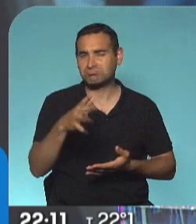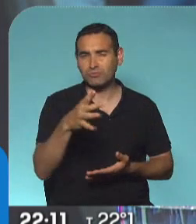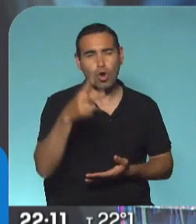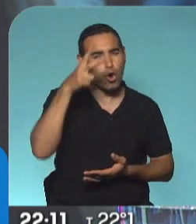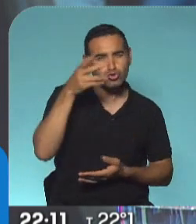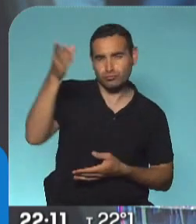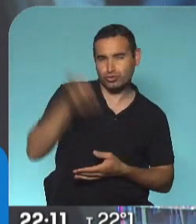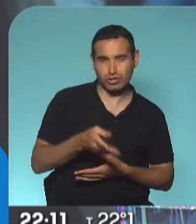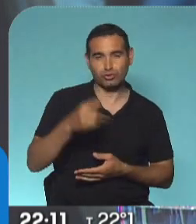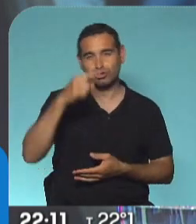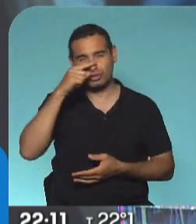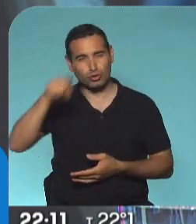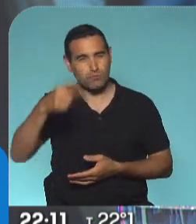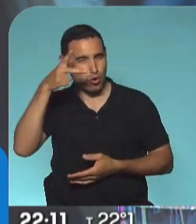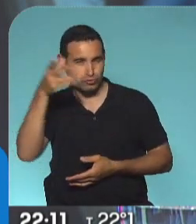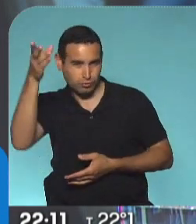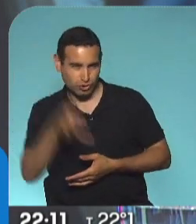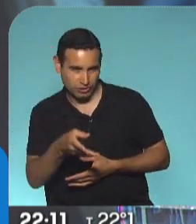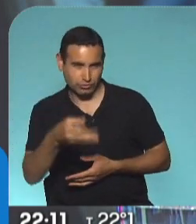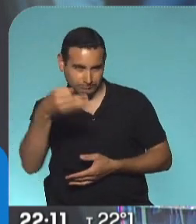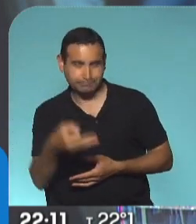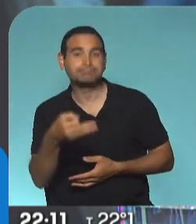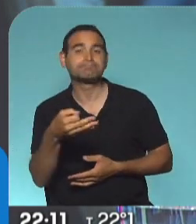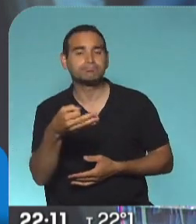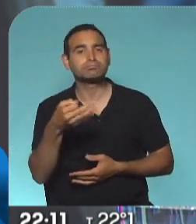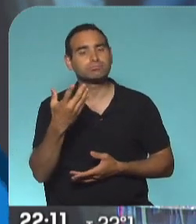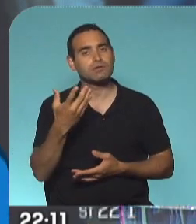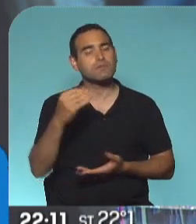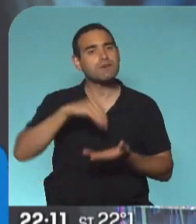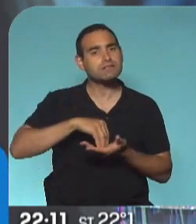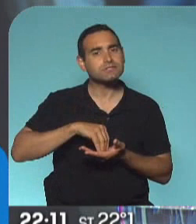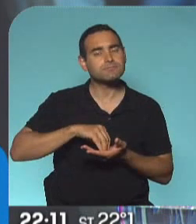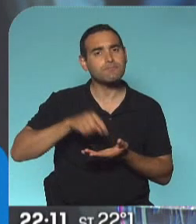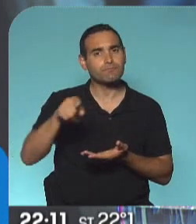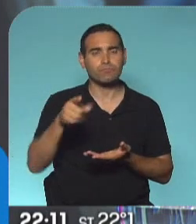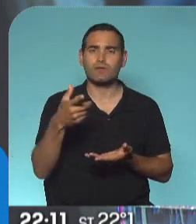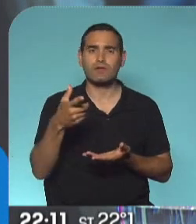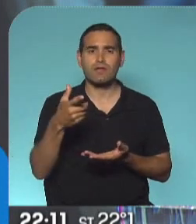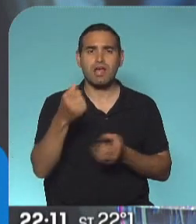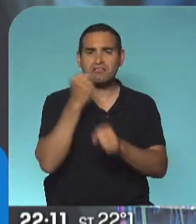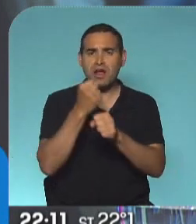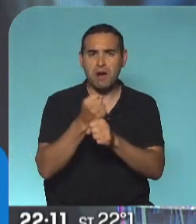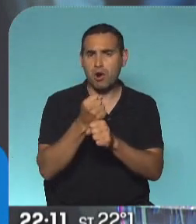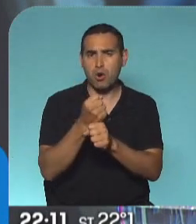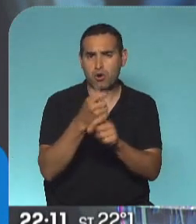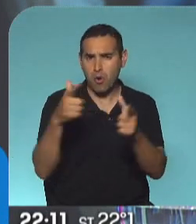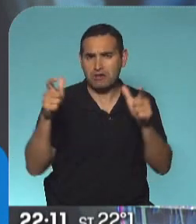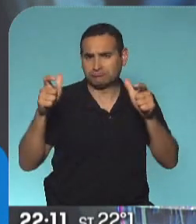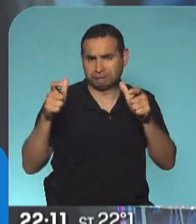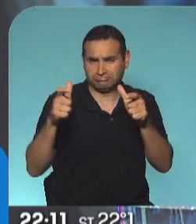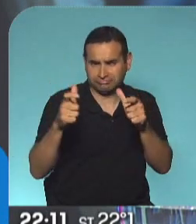8%, 7,8% más exactamente, y con unos índices de baja de desempleo, de